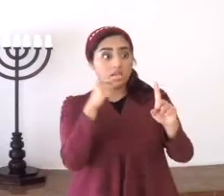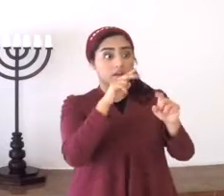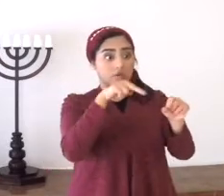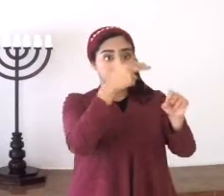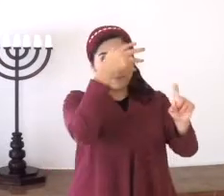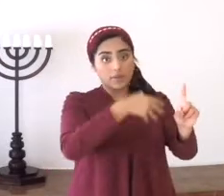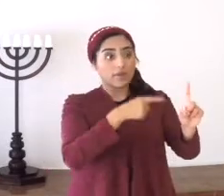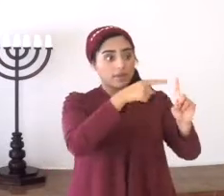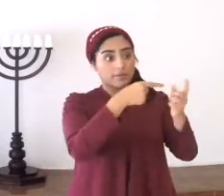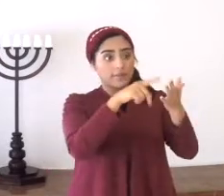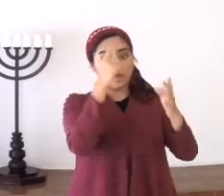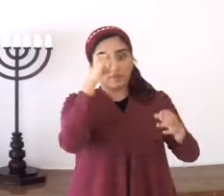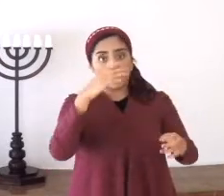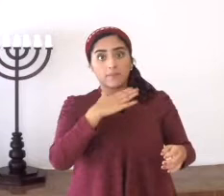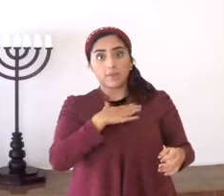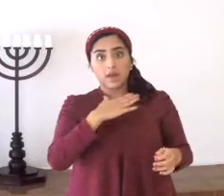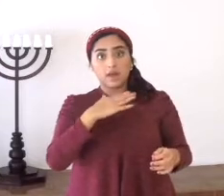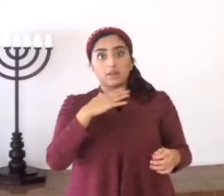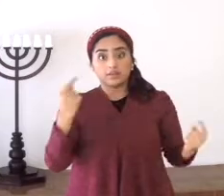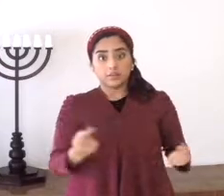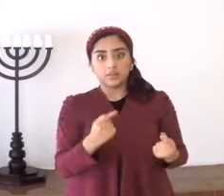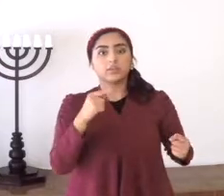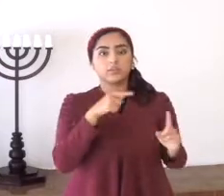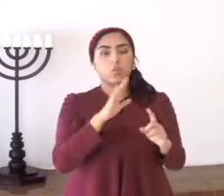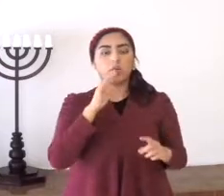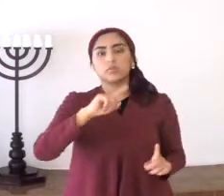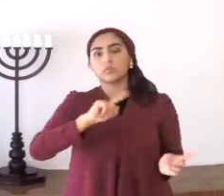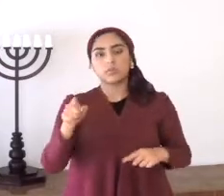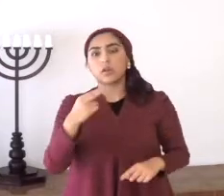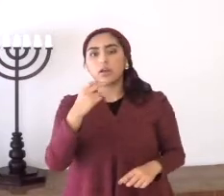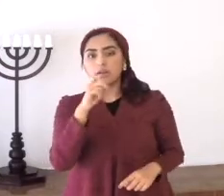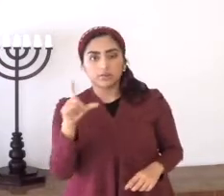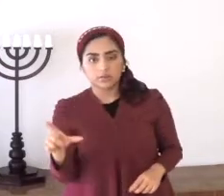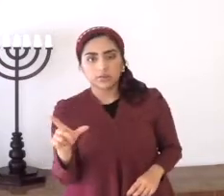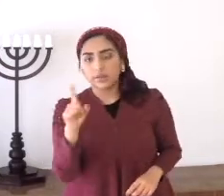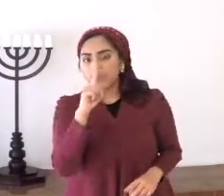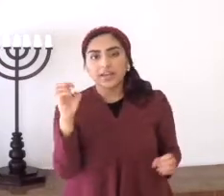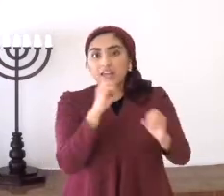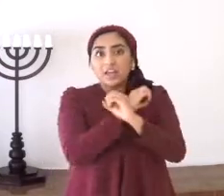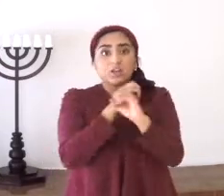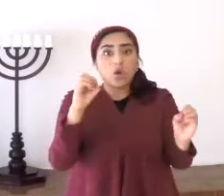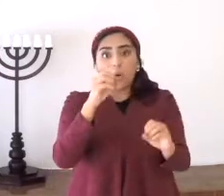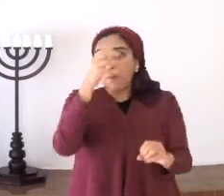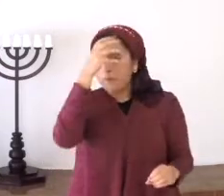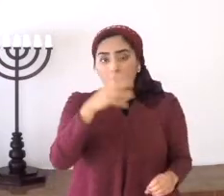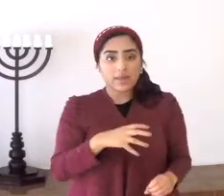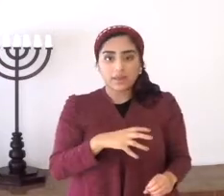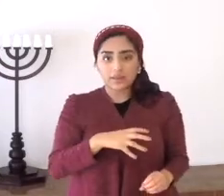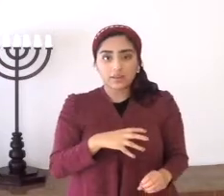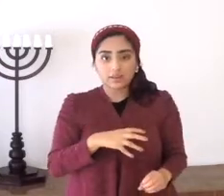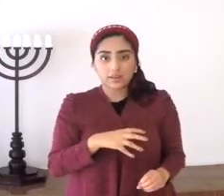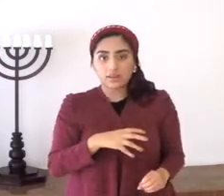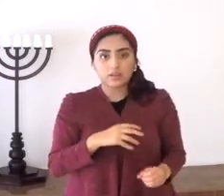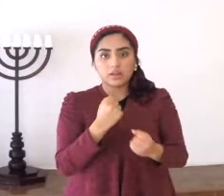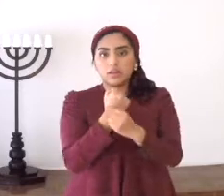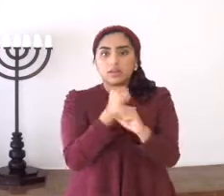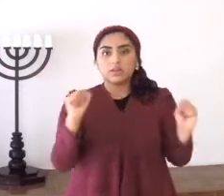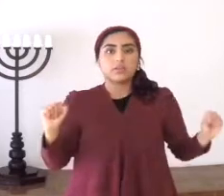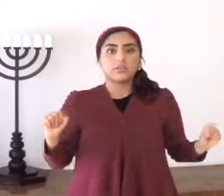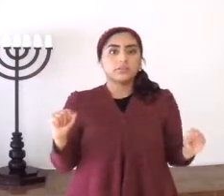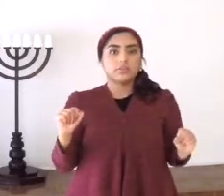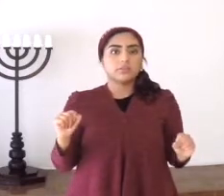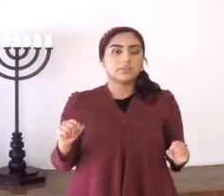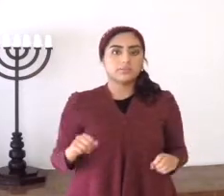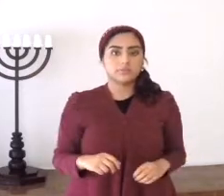Si una persona dice que un humano pagó por sus pecados, va rumbo al infierno. Porque